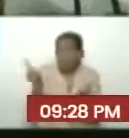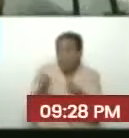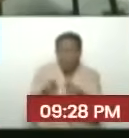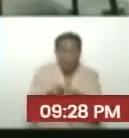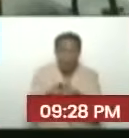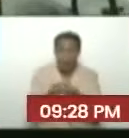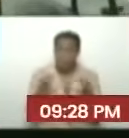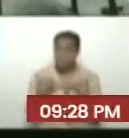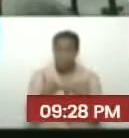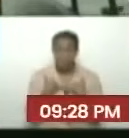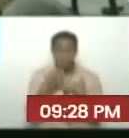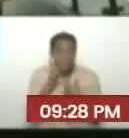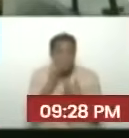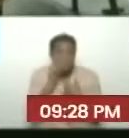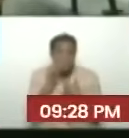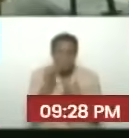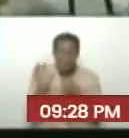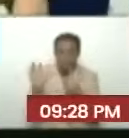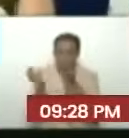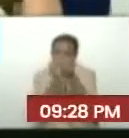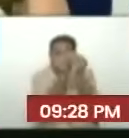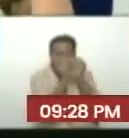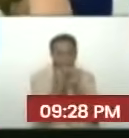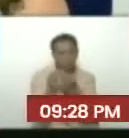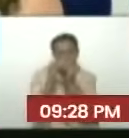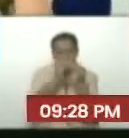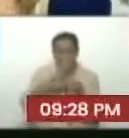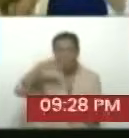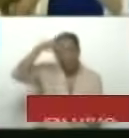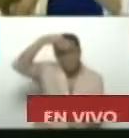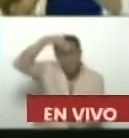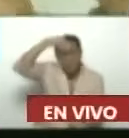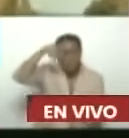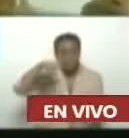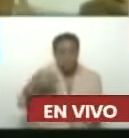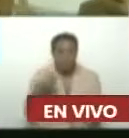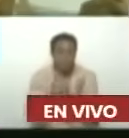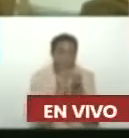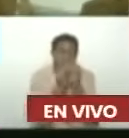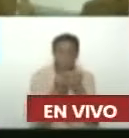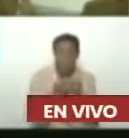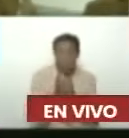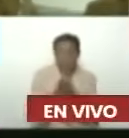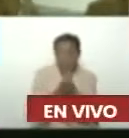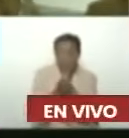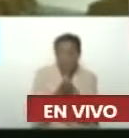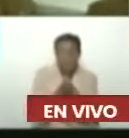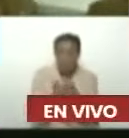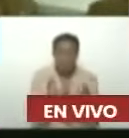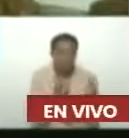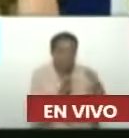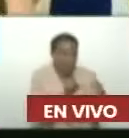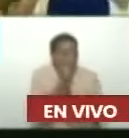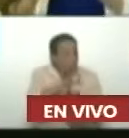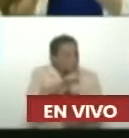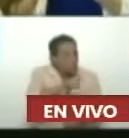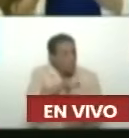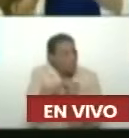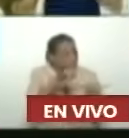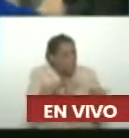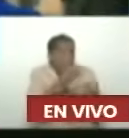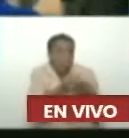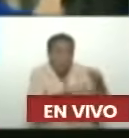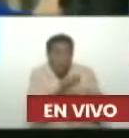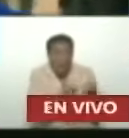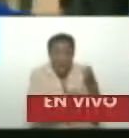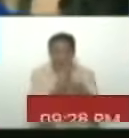con sus propias manos el muñeco que yo quería, el Super Mario. Imagínate. Pero lo hizo él con la plastilina y me enseñó que con ese material se